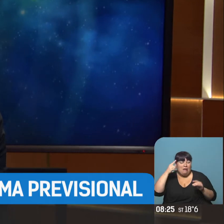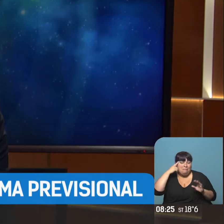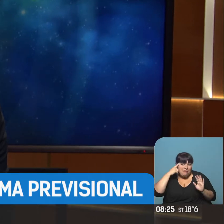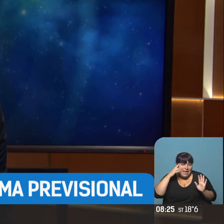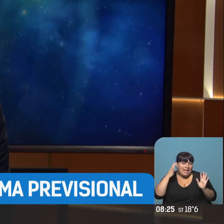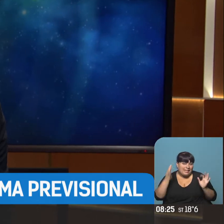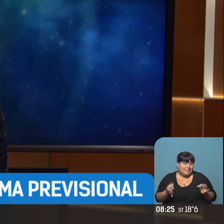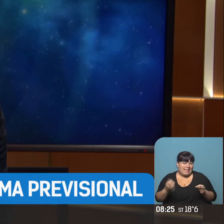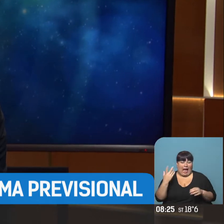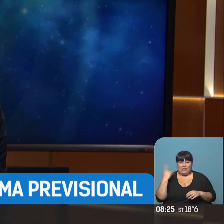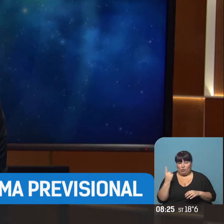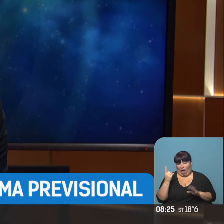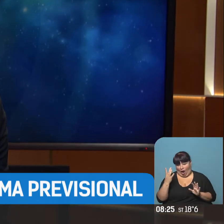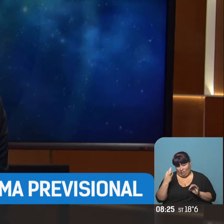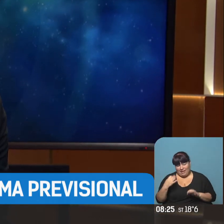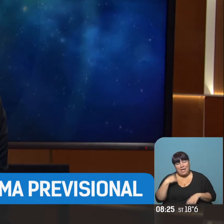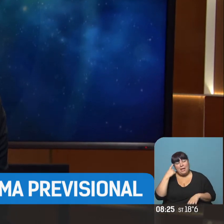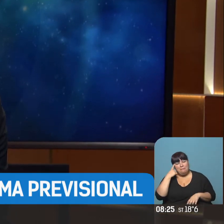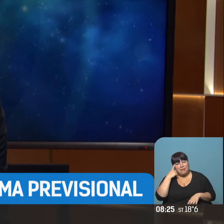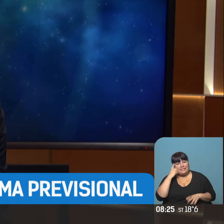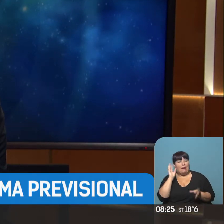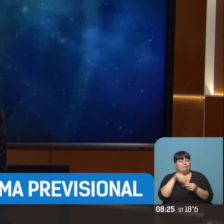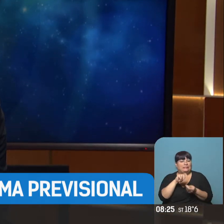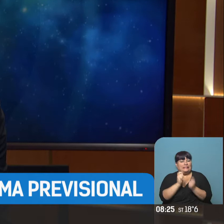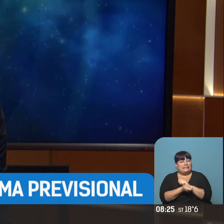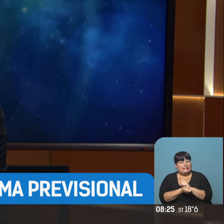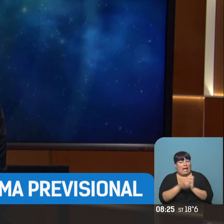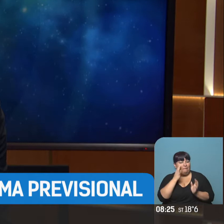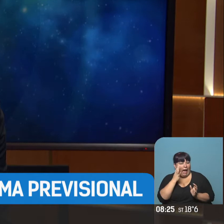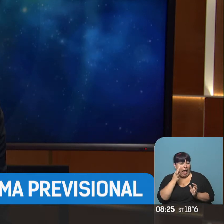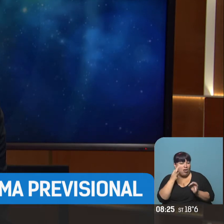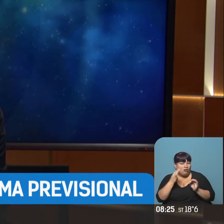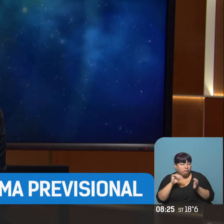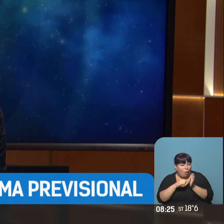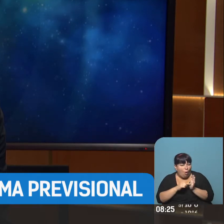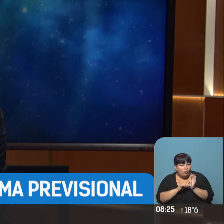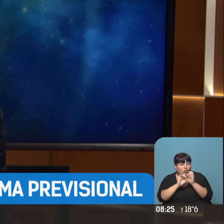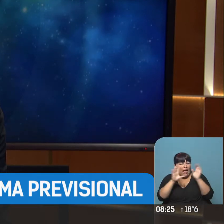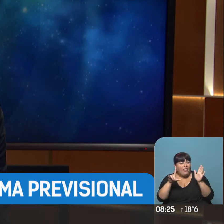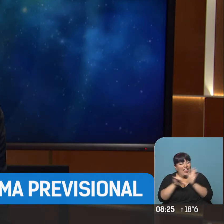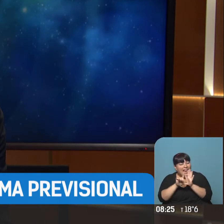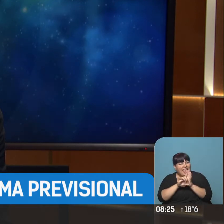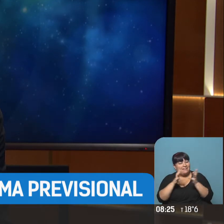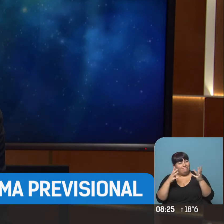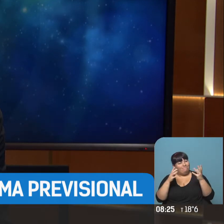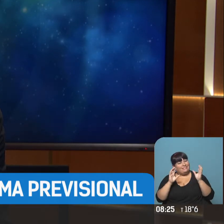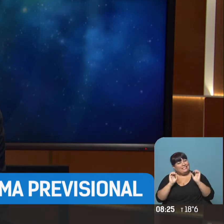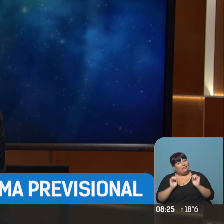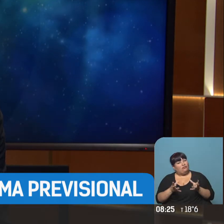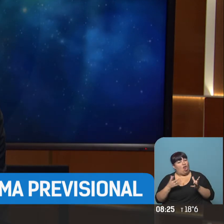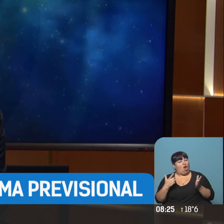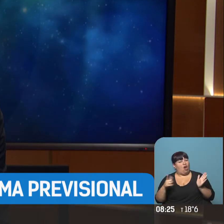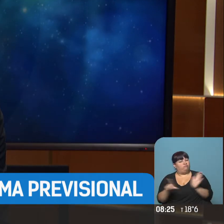en realidad hace una horita nomás, se introdujera algún cambio en particular, algunos detalles de la ley que están flojitos de